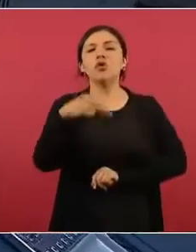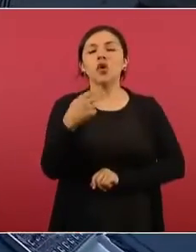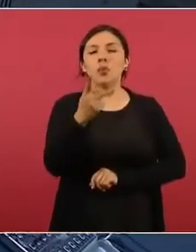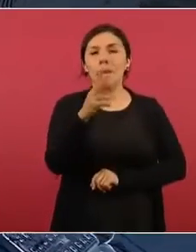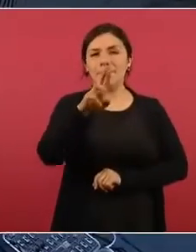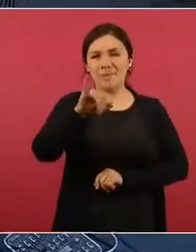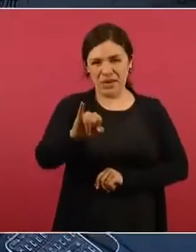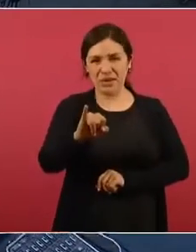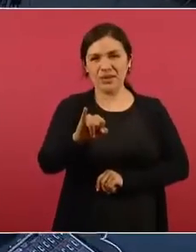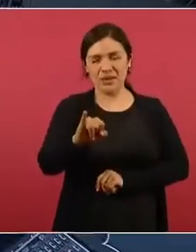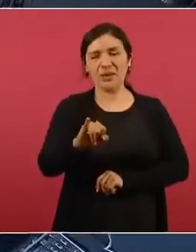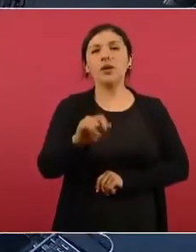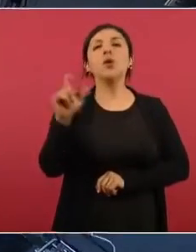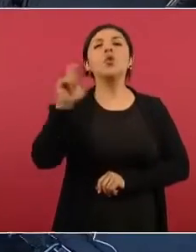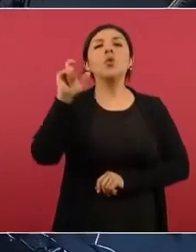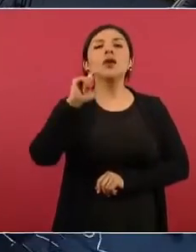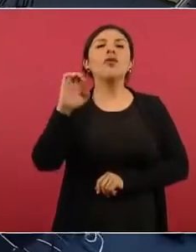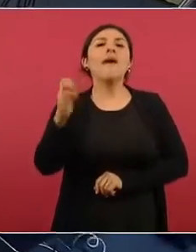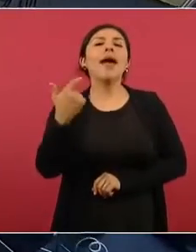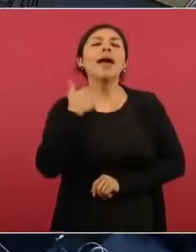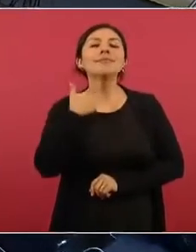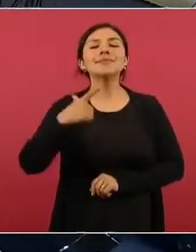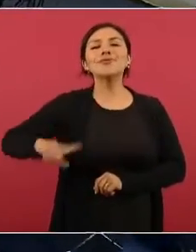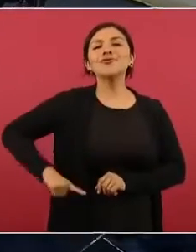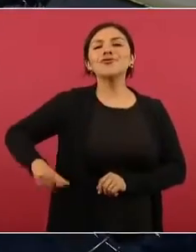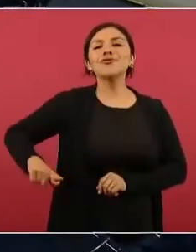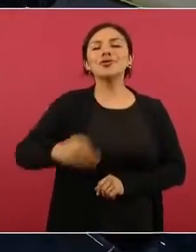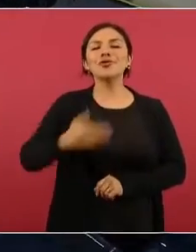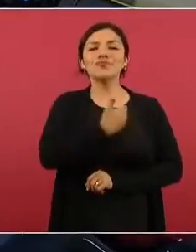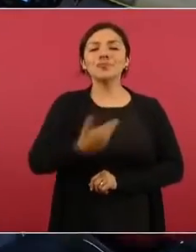el gobierno del presidente Miguel Alemán,